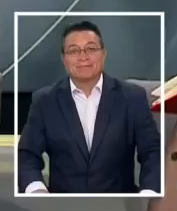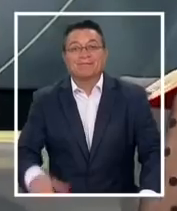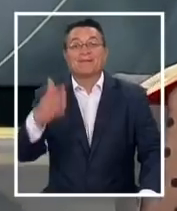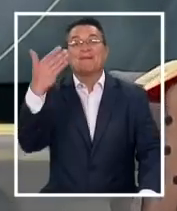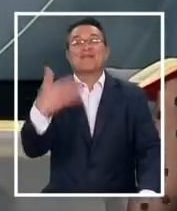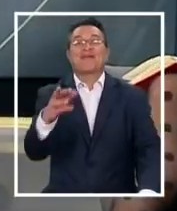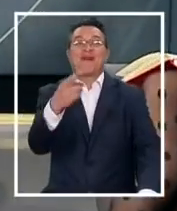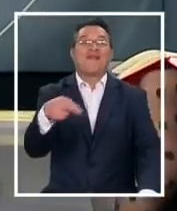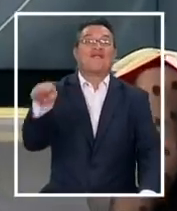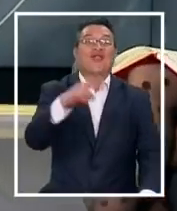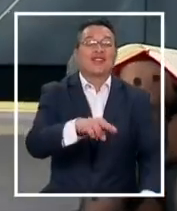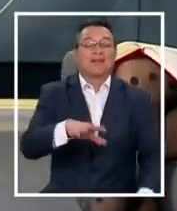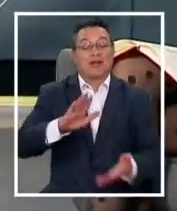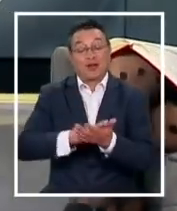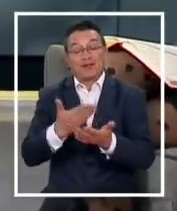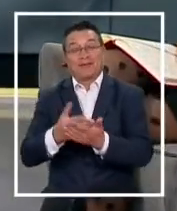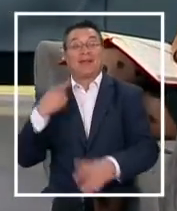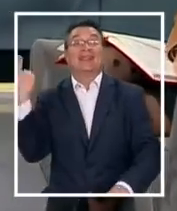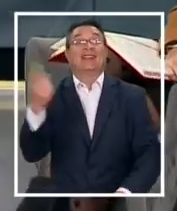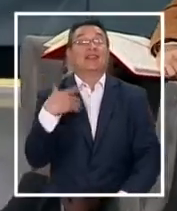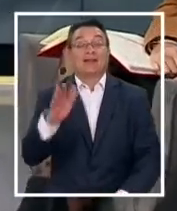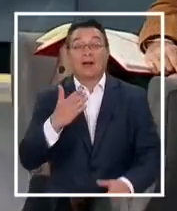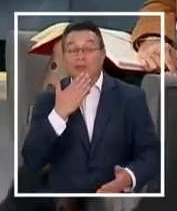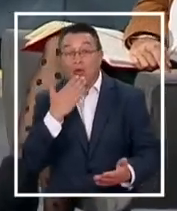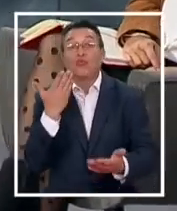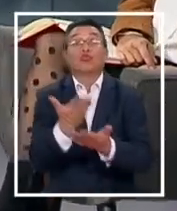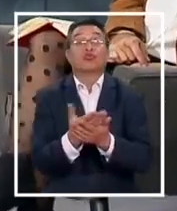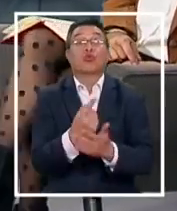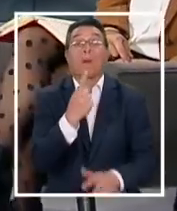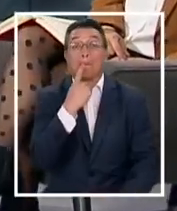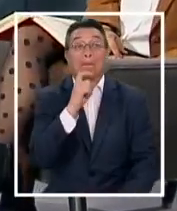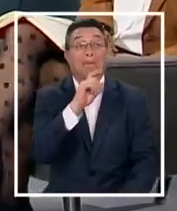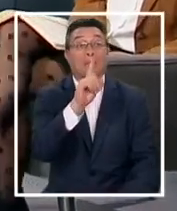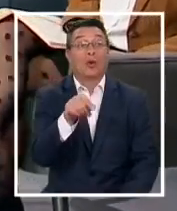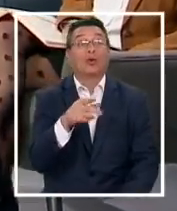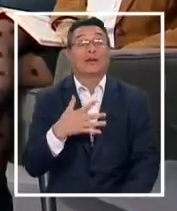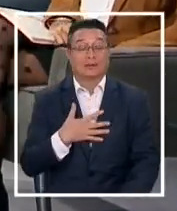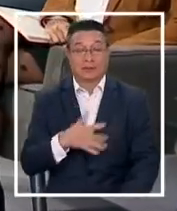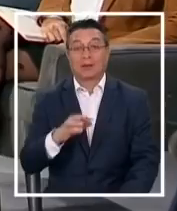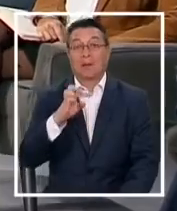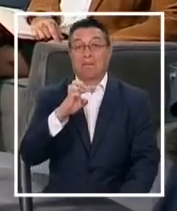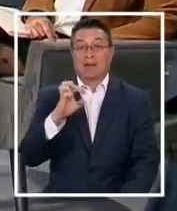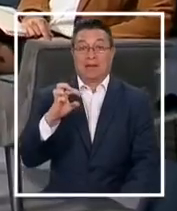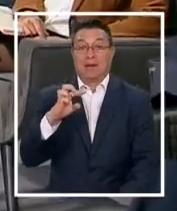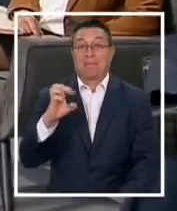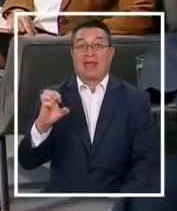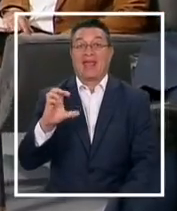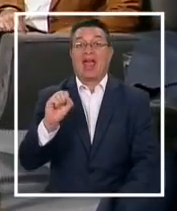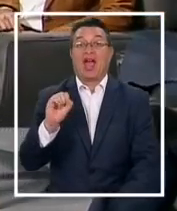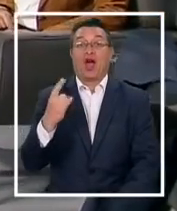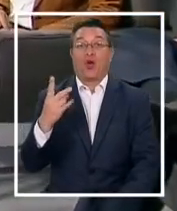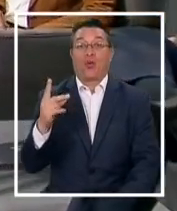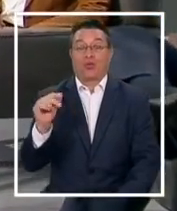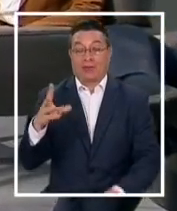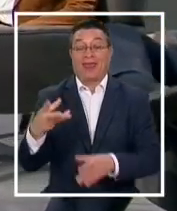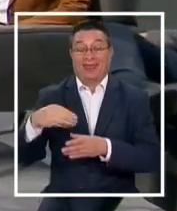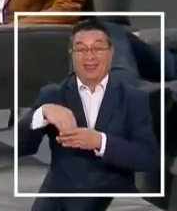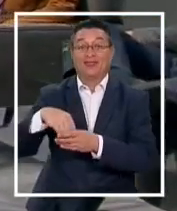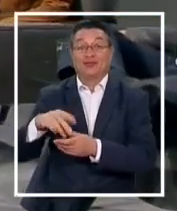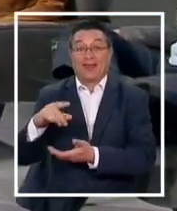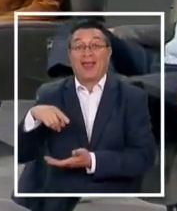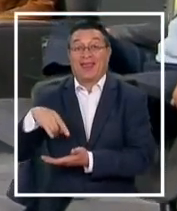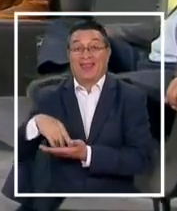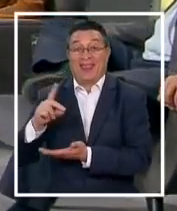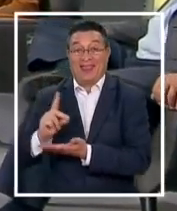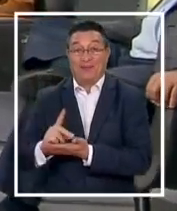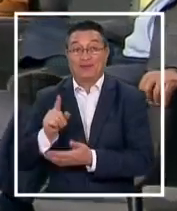Inmobiliario. Está en Estado Nacional, la CONE ha dejado planteada una pregunta. Quería preguntarle sobre todo a Pepe Out desde dentro de la Cámara de Diputados. Pero una cosa es lo que